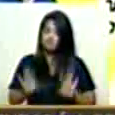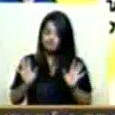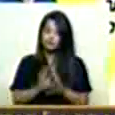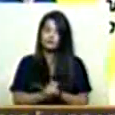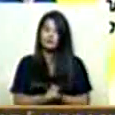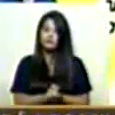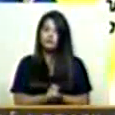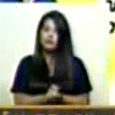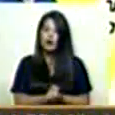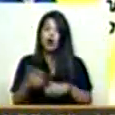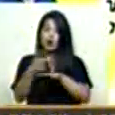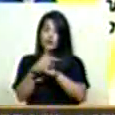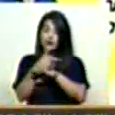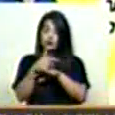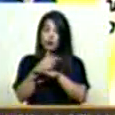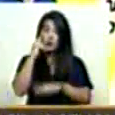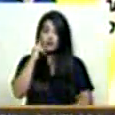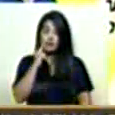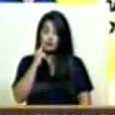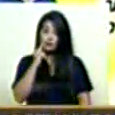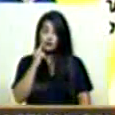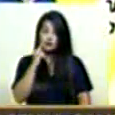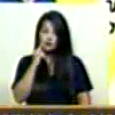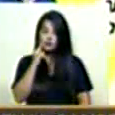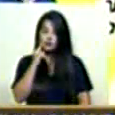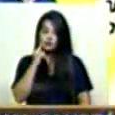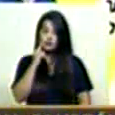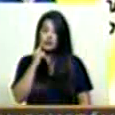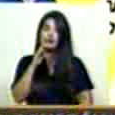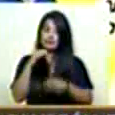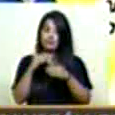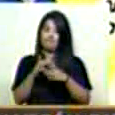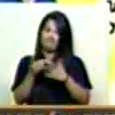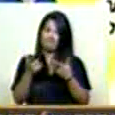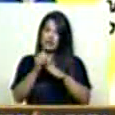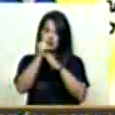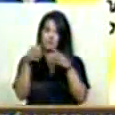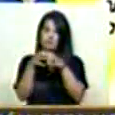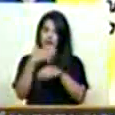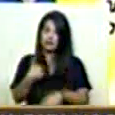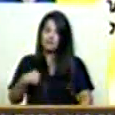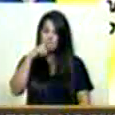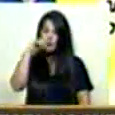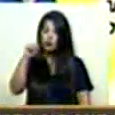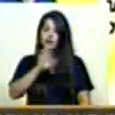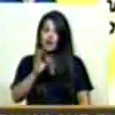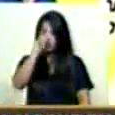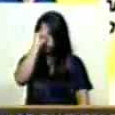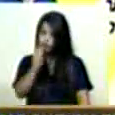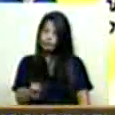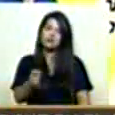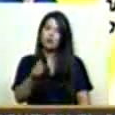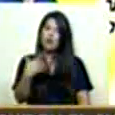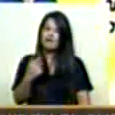el gobierno bolivariano él dirige el presidente nicolás maduro reconoce la